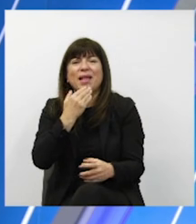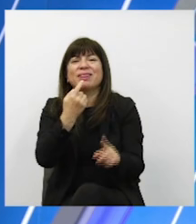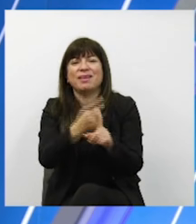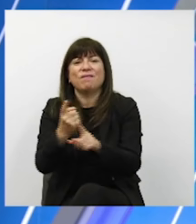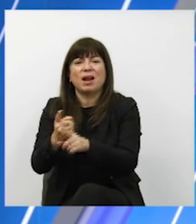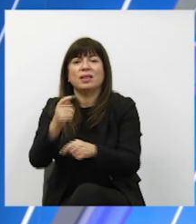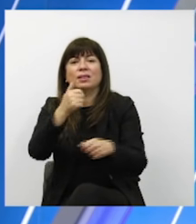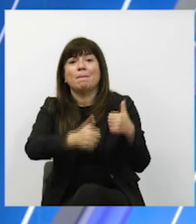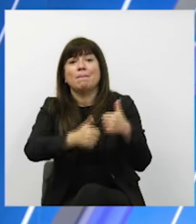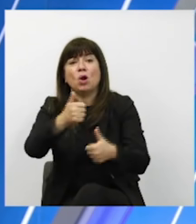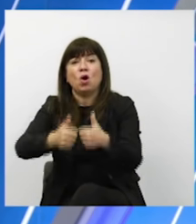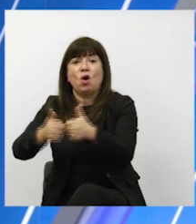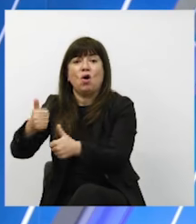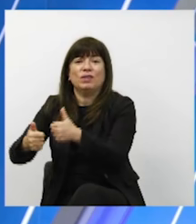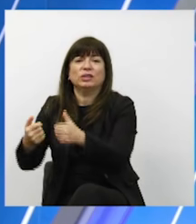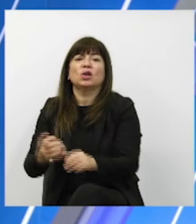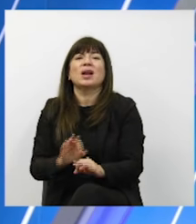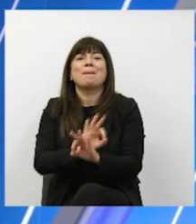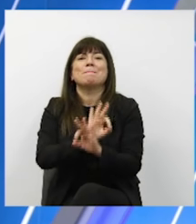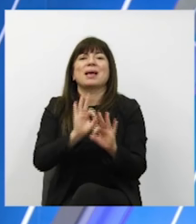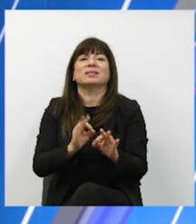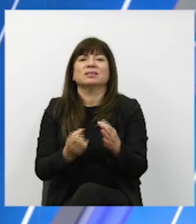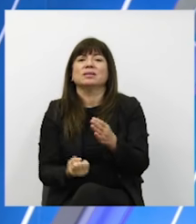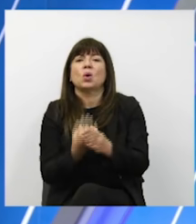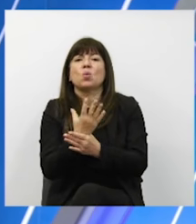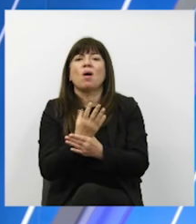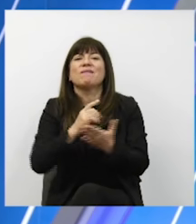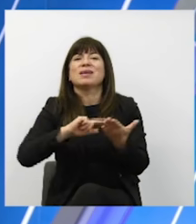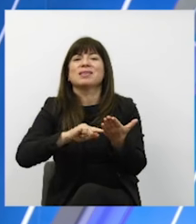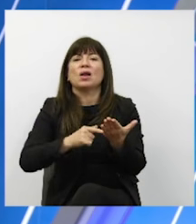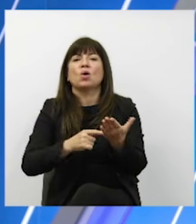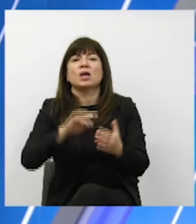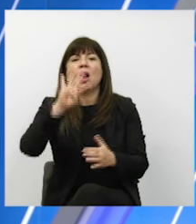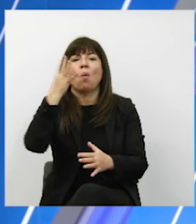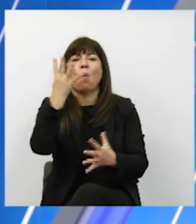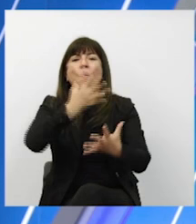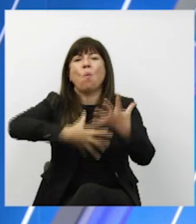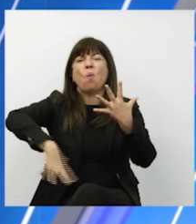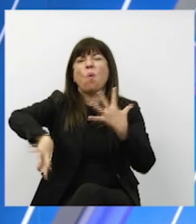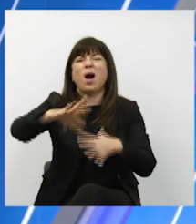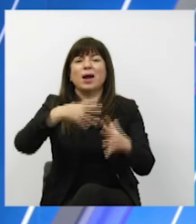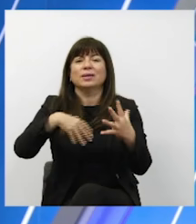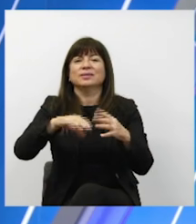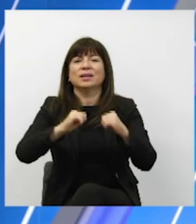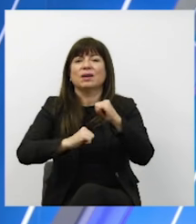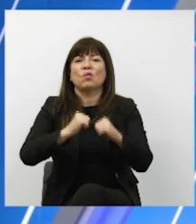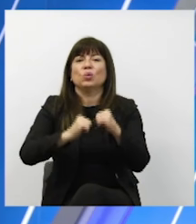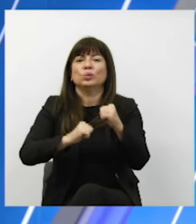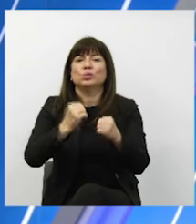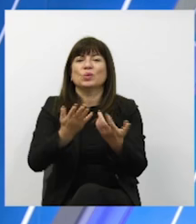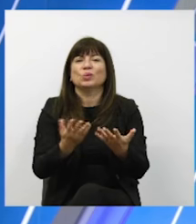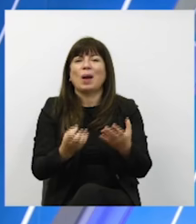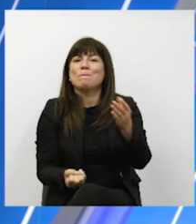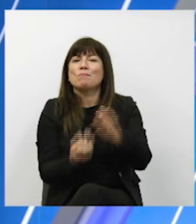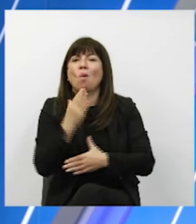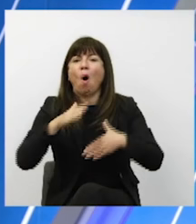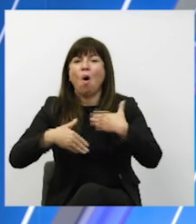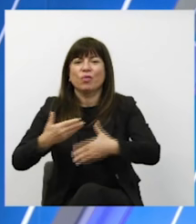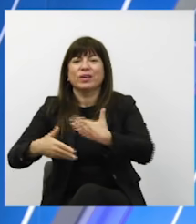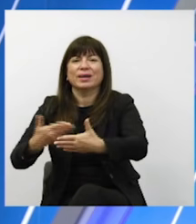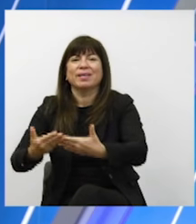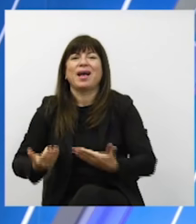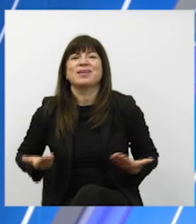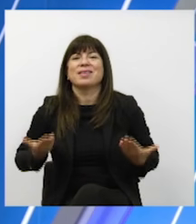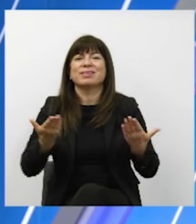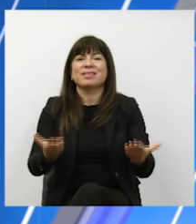distintas profesiones especialistas en esta cuarta revolución industrial, y que puedan ir y dar